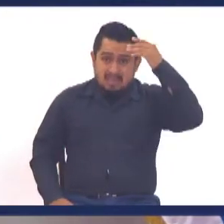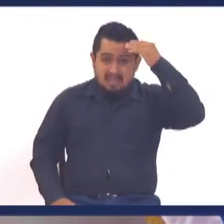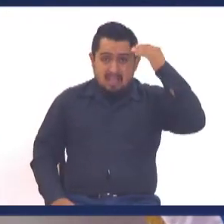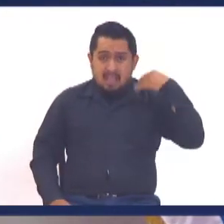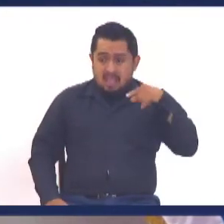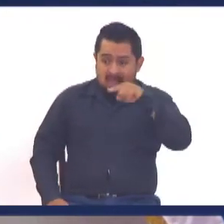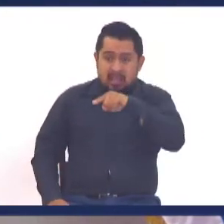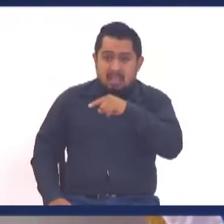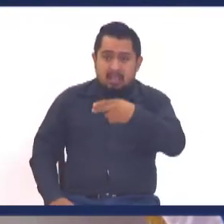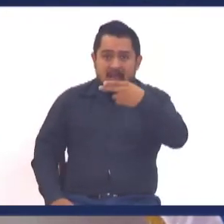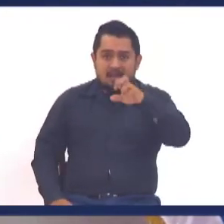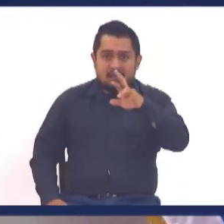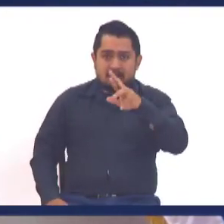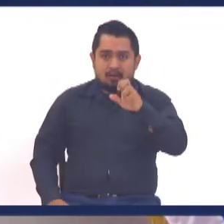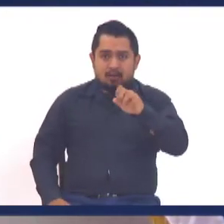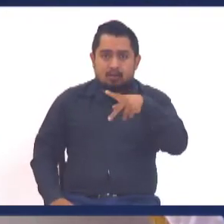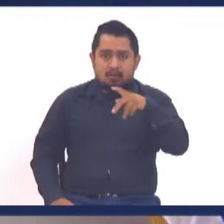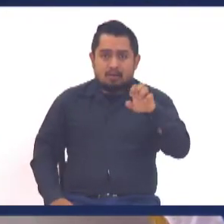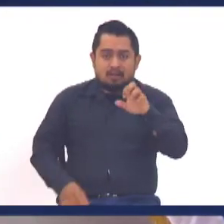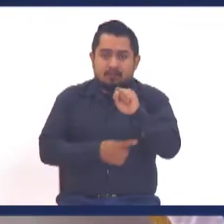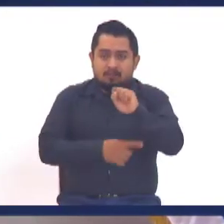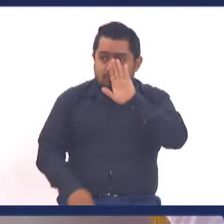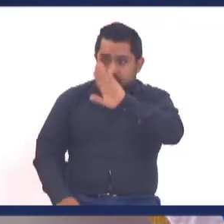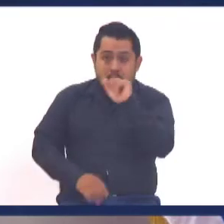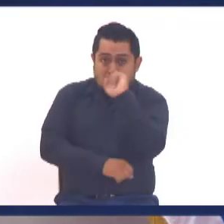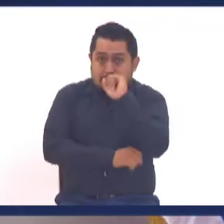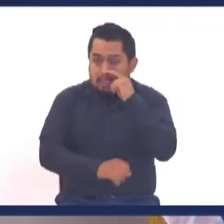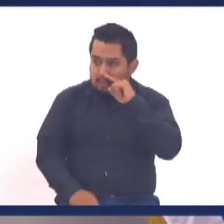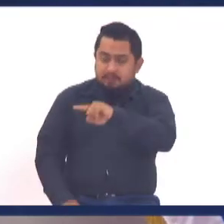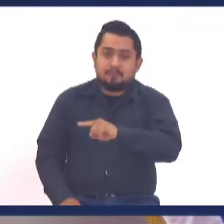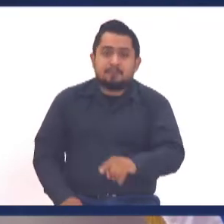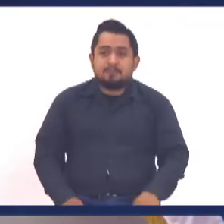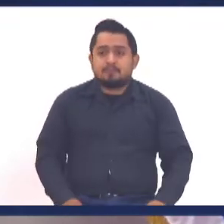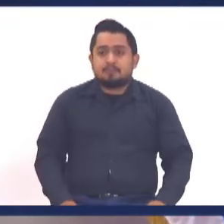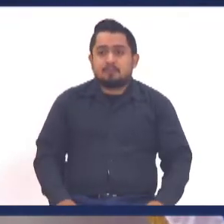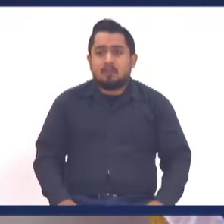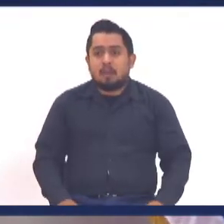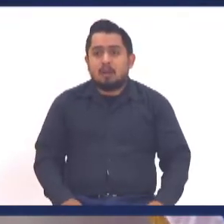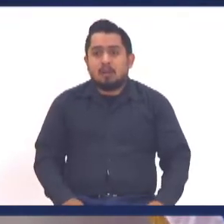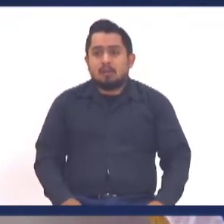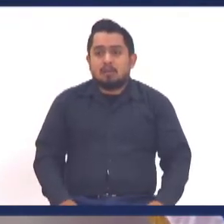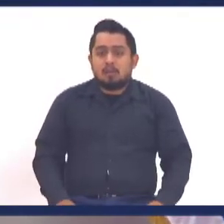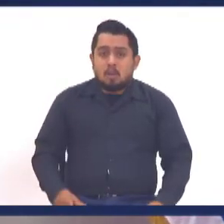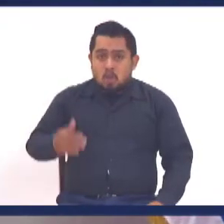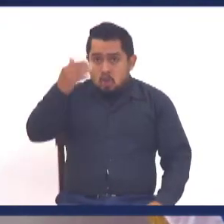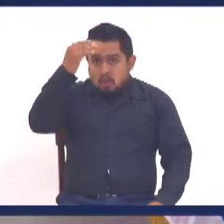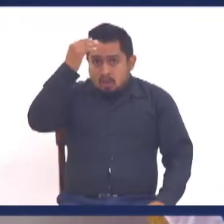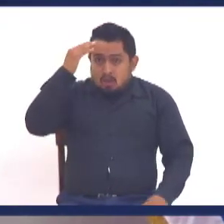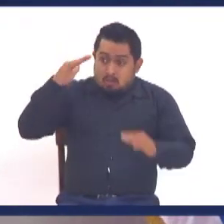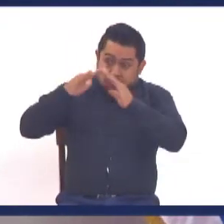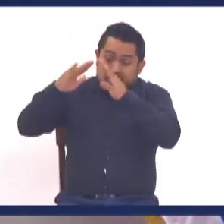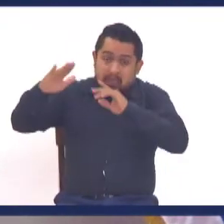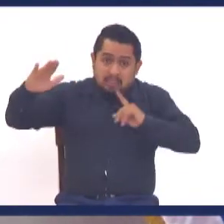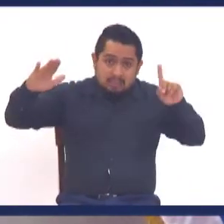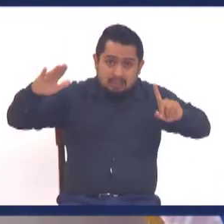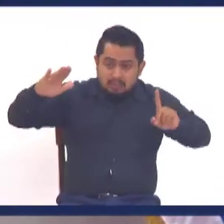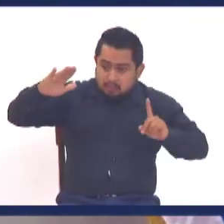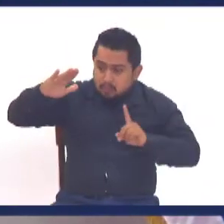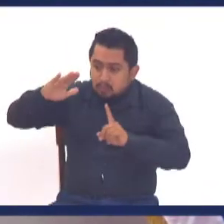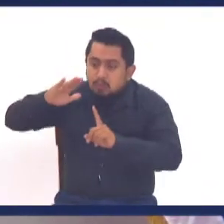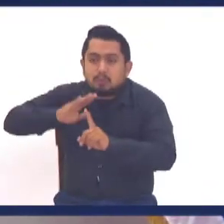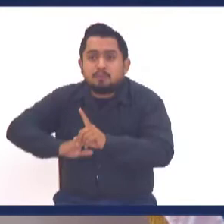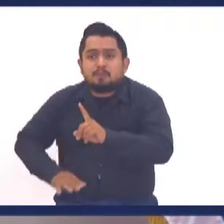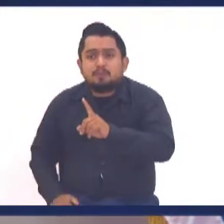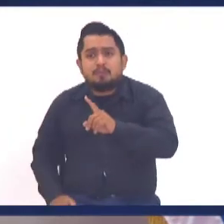cherokees de los cherokees para que tengo línea veras que interesante llegamos a la casa y tan pronto